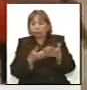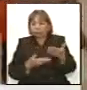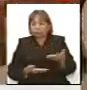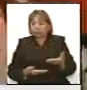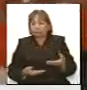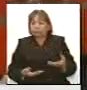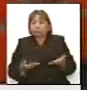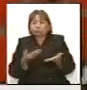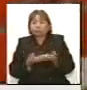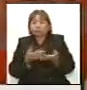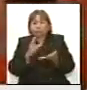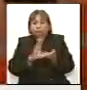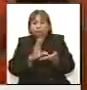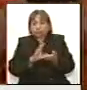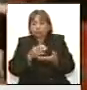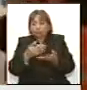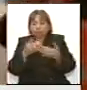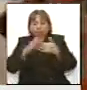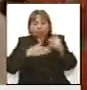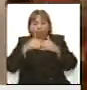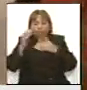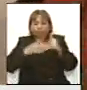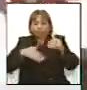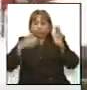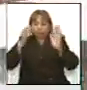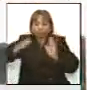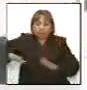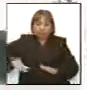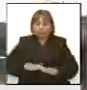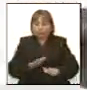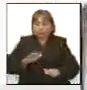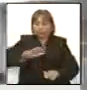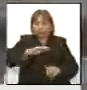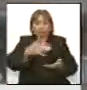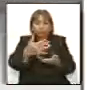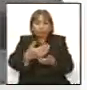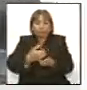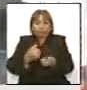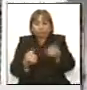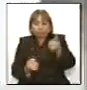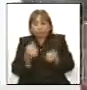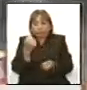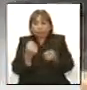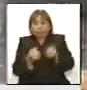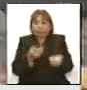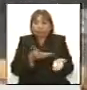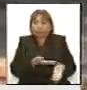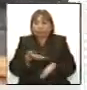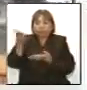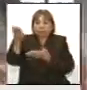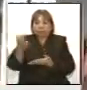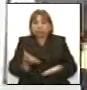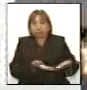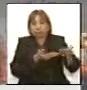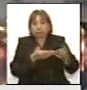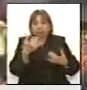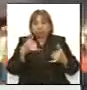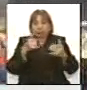de contratación pública, infraestructura vial y peatonal y de adquisición de vehículos para los traslados de los